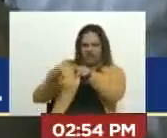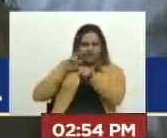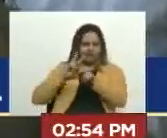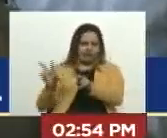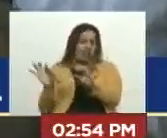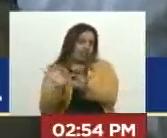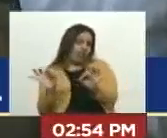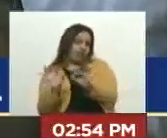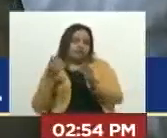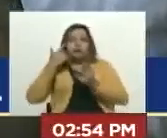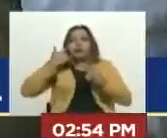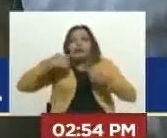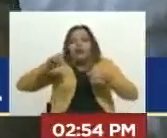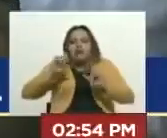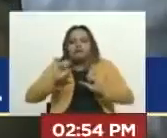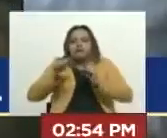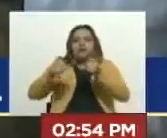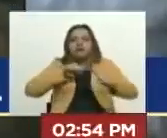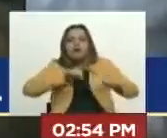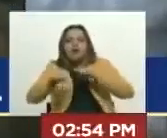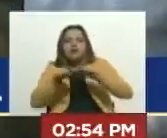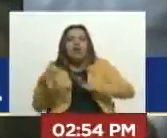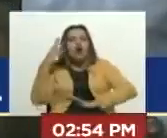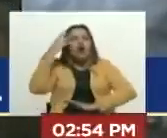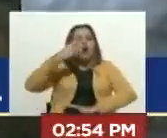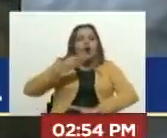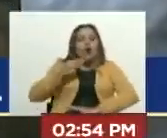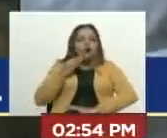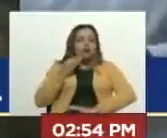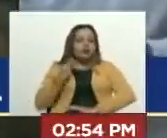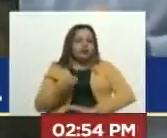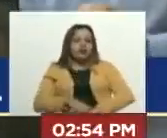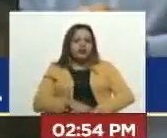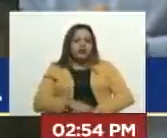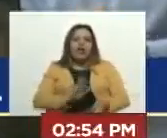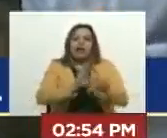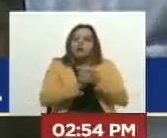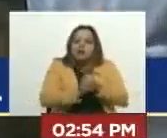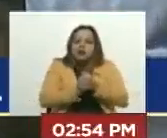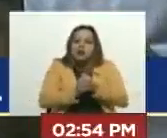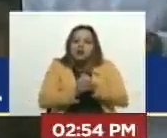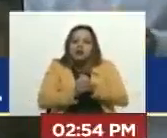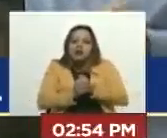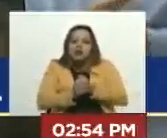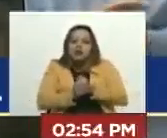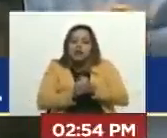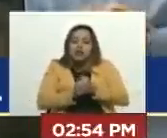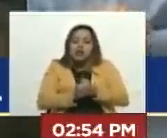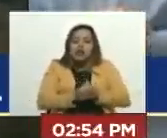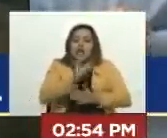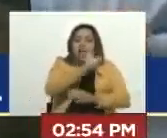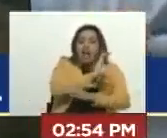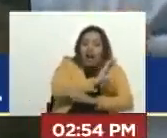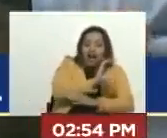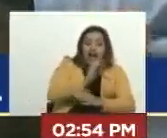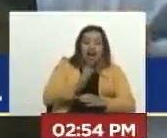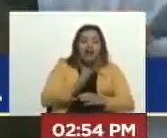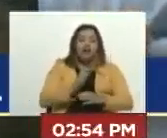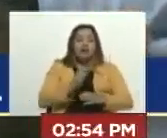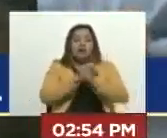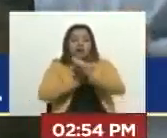De repente comenzó ese movimiento de jóvenes, compañeros que se fueron desde Caracas, desde Portuguesa, desde